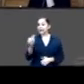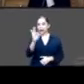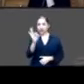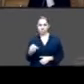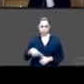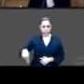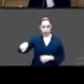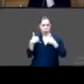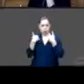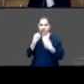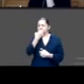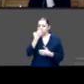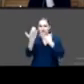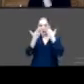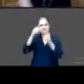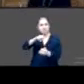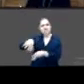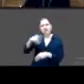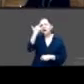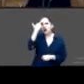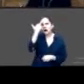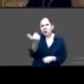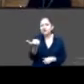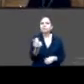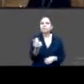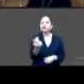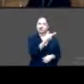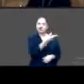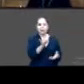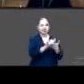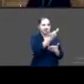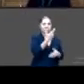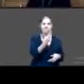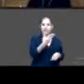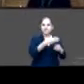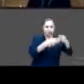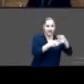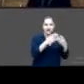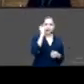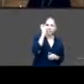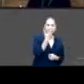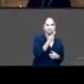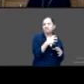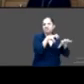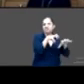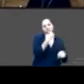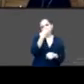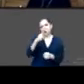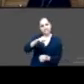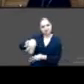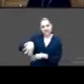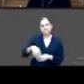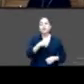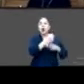estudiar lo han hecho por falta de dinero en sus hogares para útiles pasajes o inscripciones. En 2011, 45.2% de